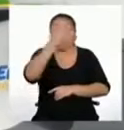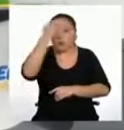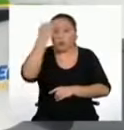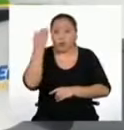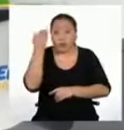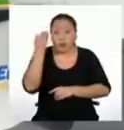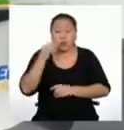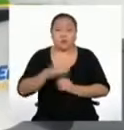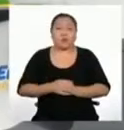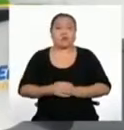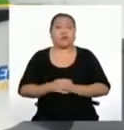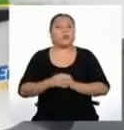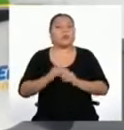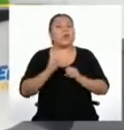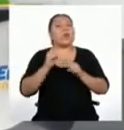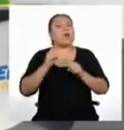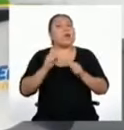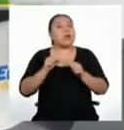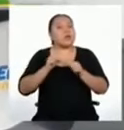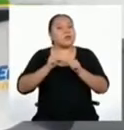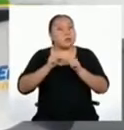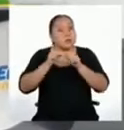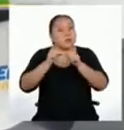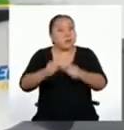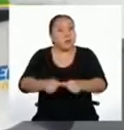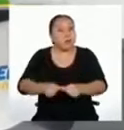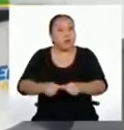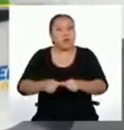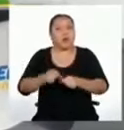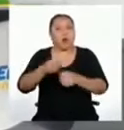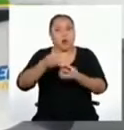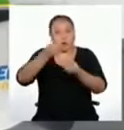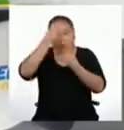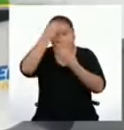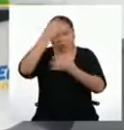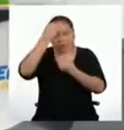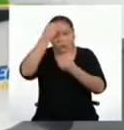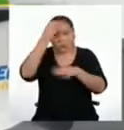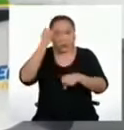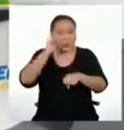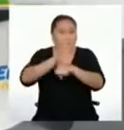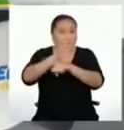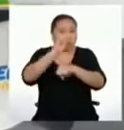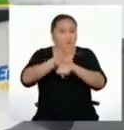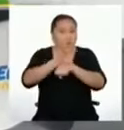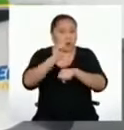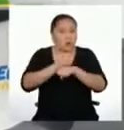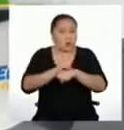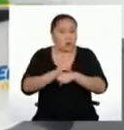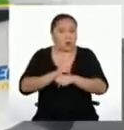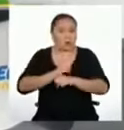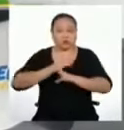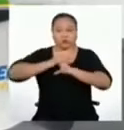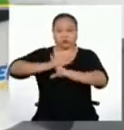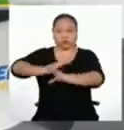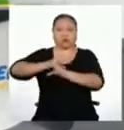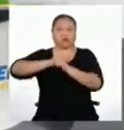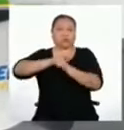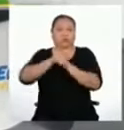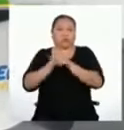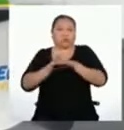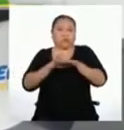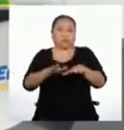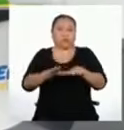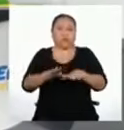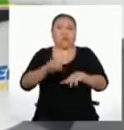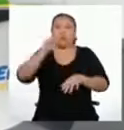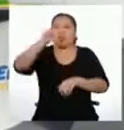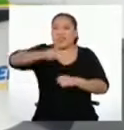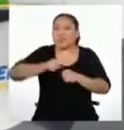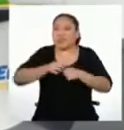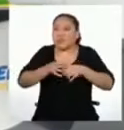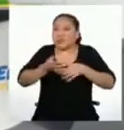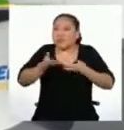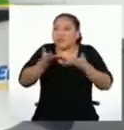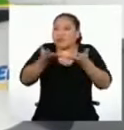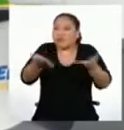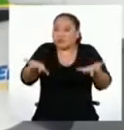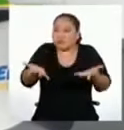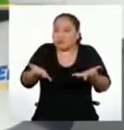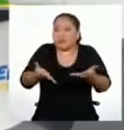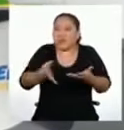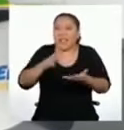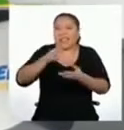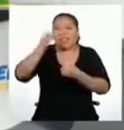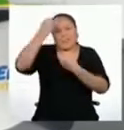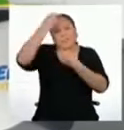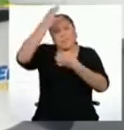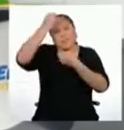de mantener las medidas de seguridad contra la propagación del COVID-19. Lo que sí podrías propagar es toda la información que acabas de aprender con toda